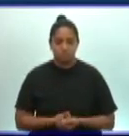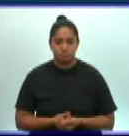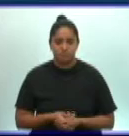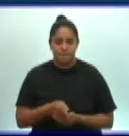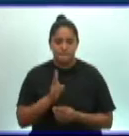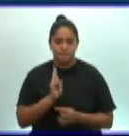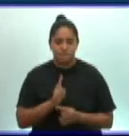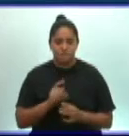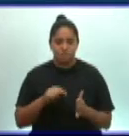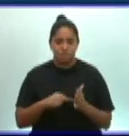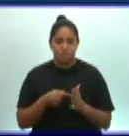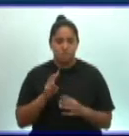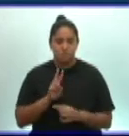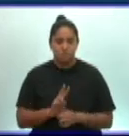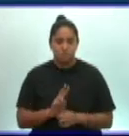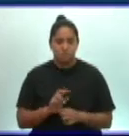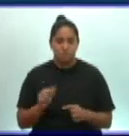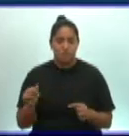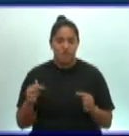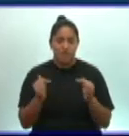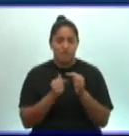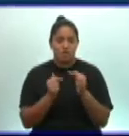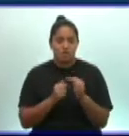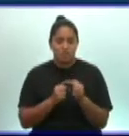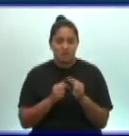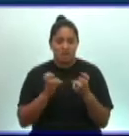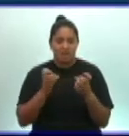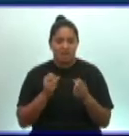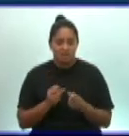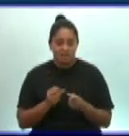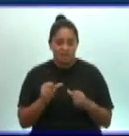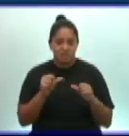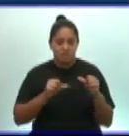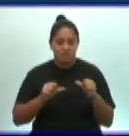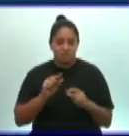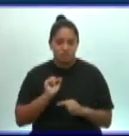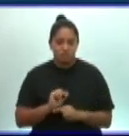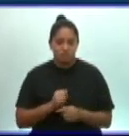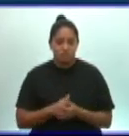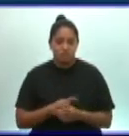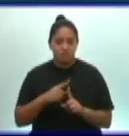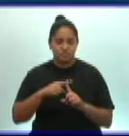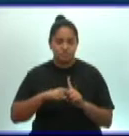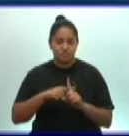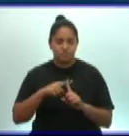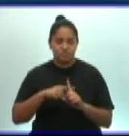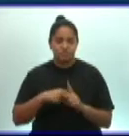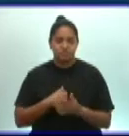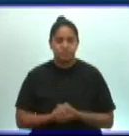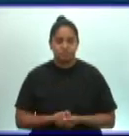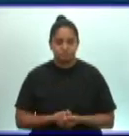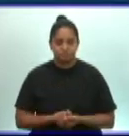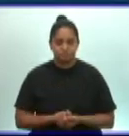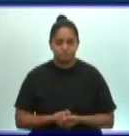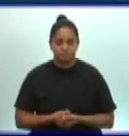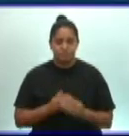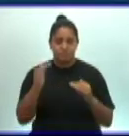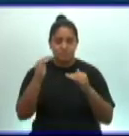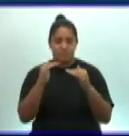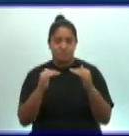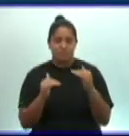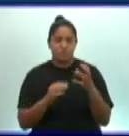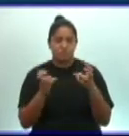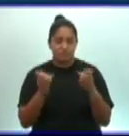volumen igual a la cantidad de sustancia por la constante universal de los gases y la temperatura. Despejando la cantidad de